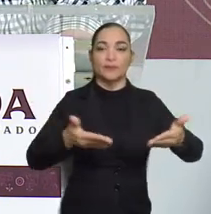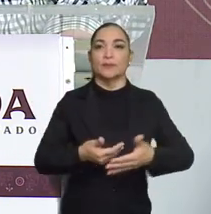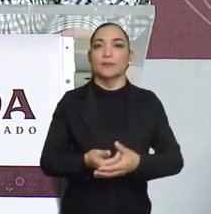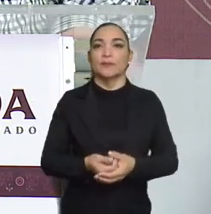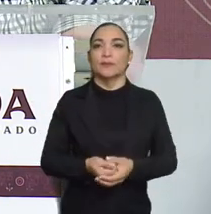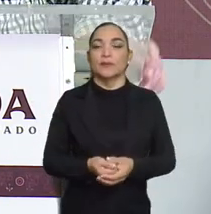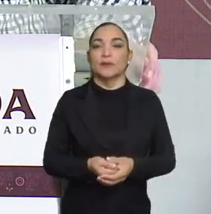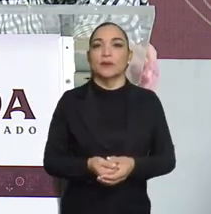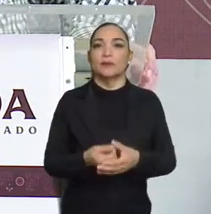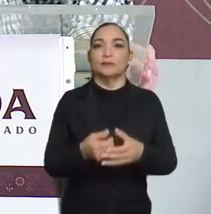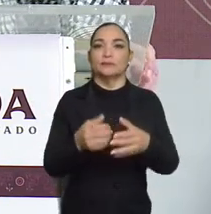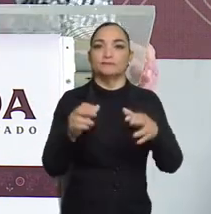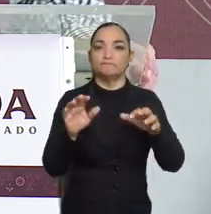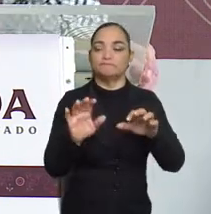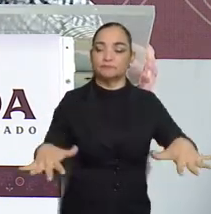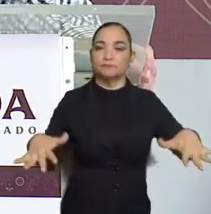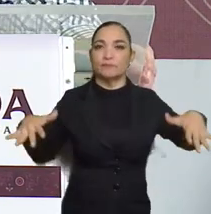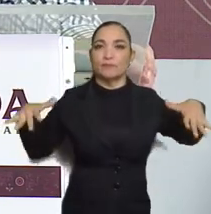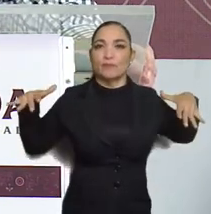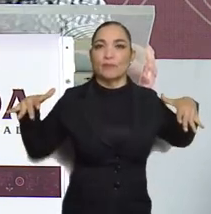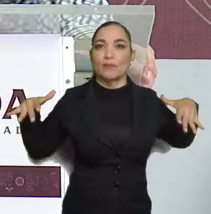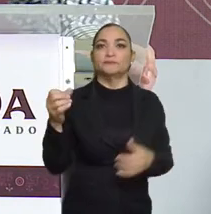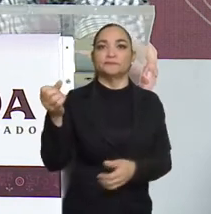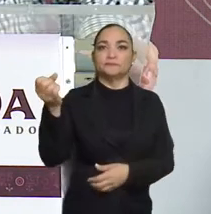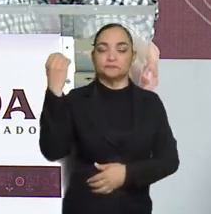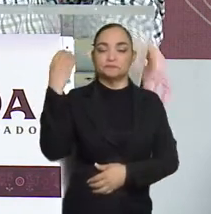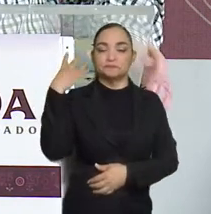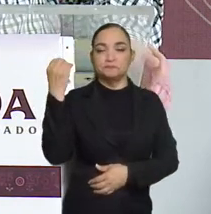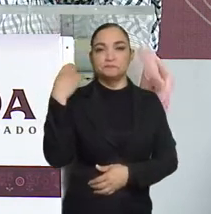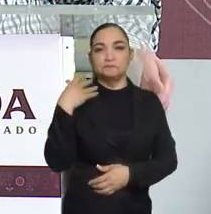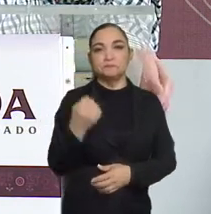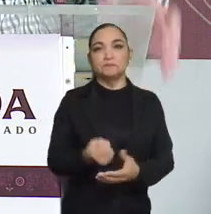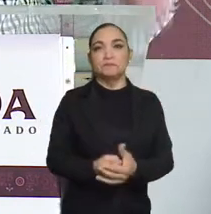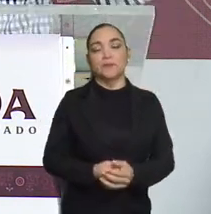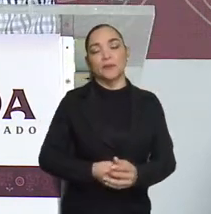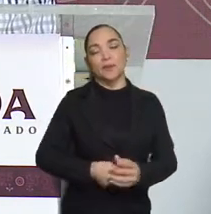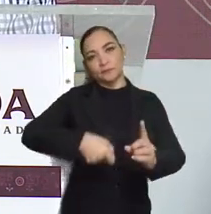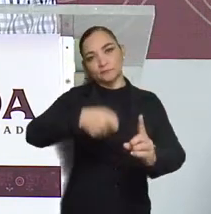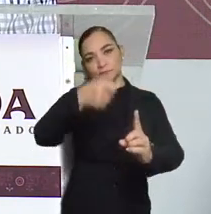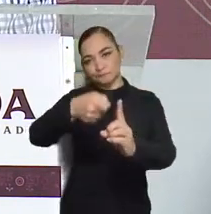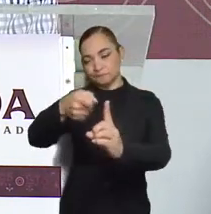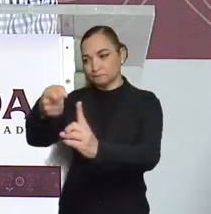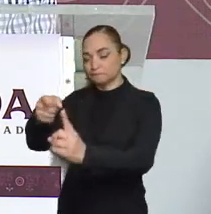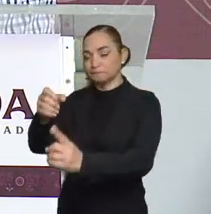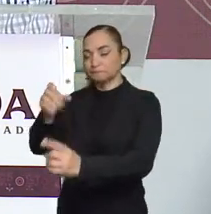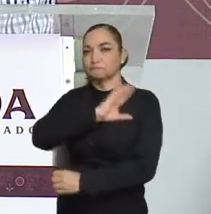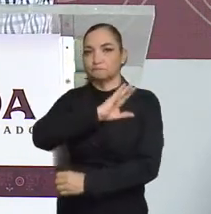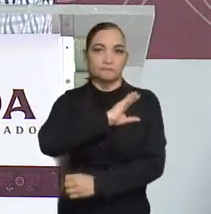en la sala de esta conferencia, y saludo con afecto de siempre